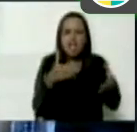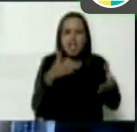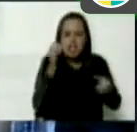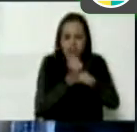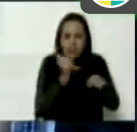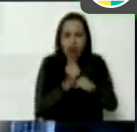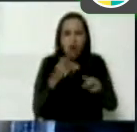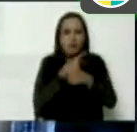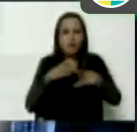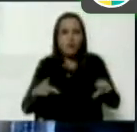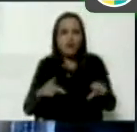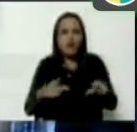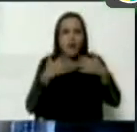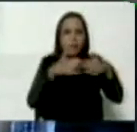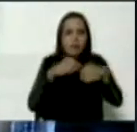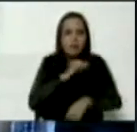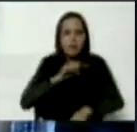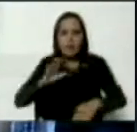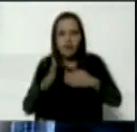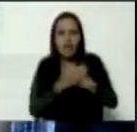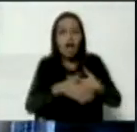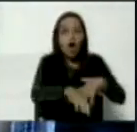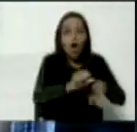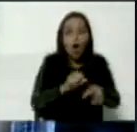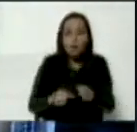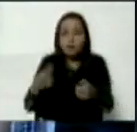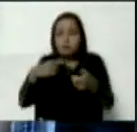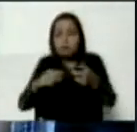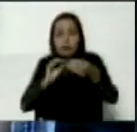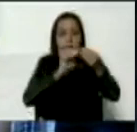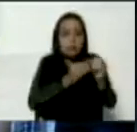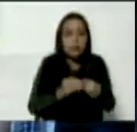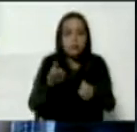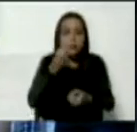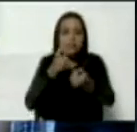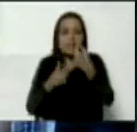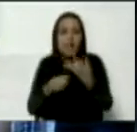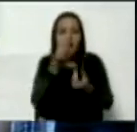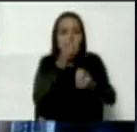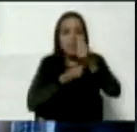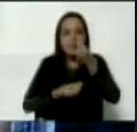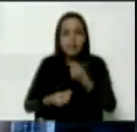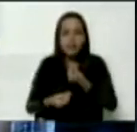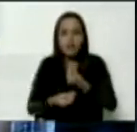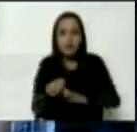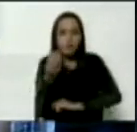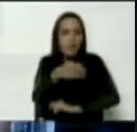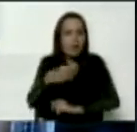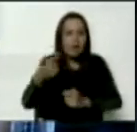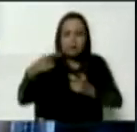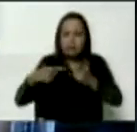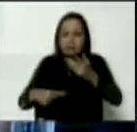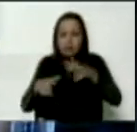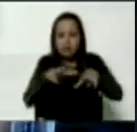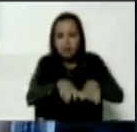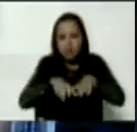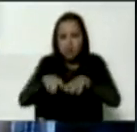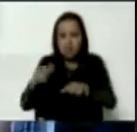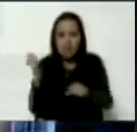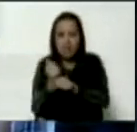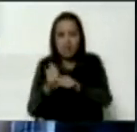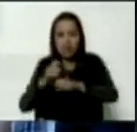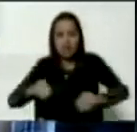compañías privadas adquieran maquinarias, repuestos, medicinas, alimentos, insumos agrícolas y otros